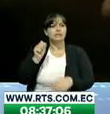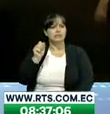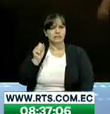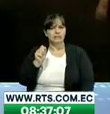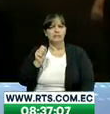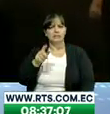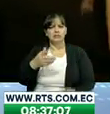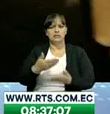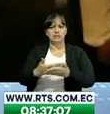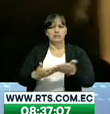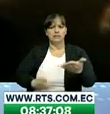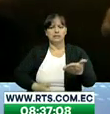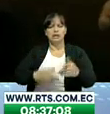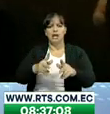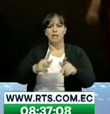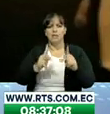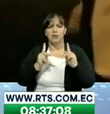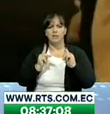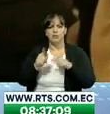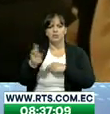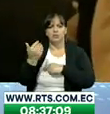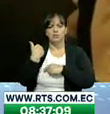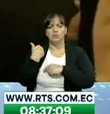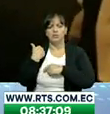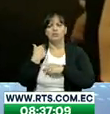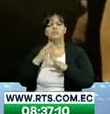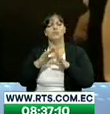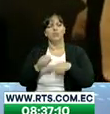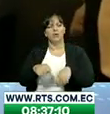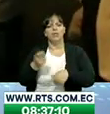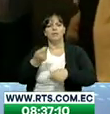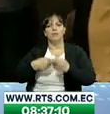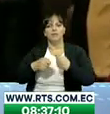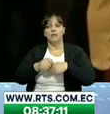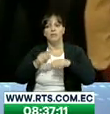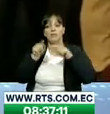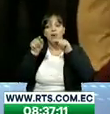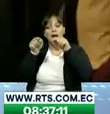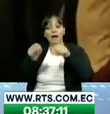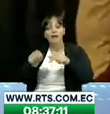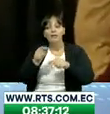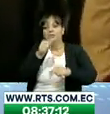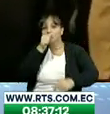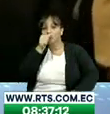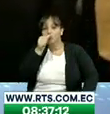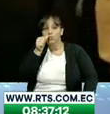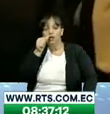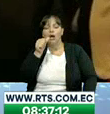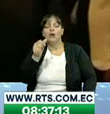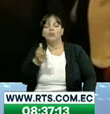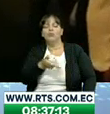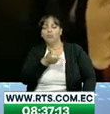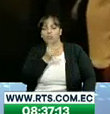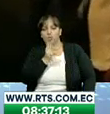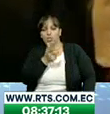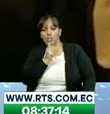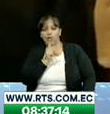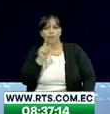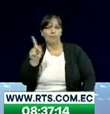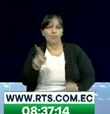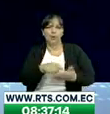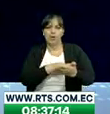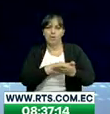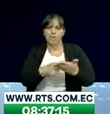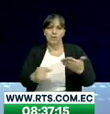ver mas no para el consumo en los exteriores y mucho peor causar problemas ruido bulla escándalos o